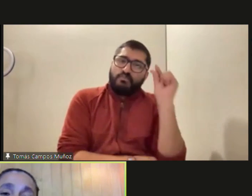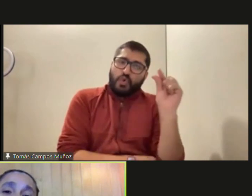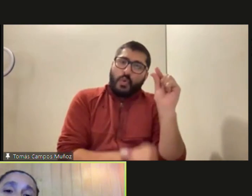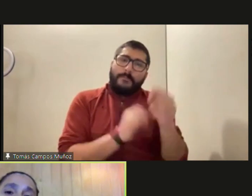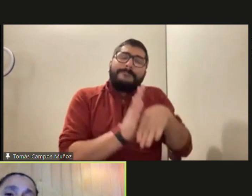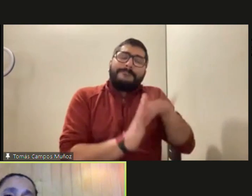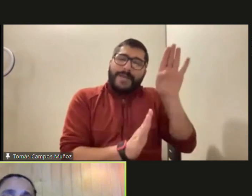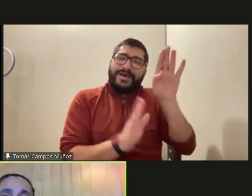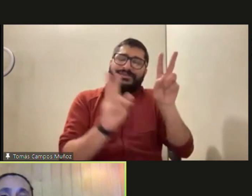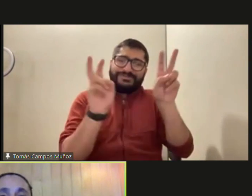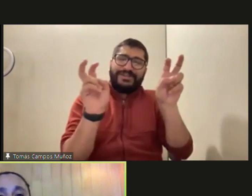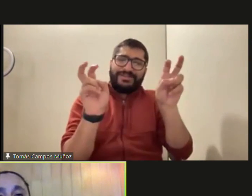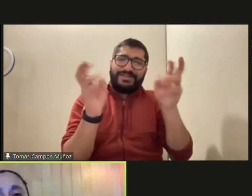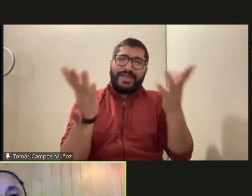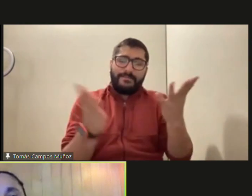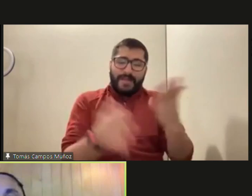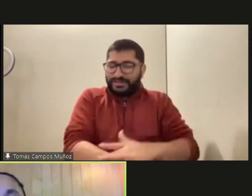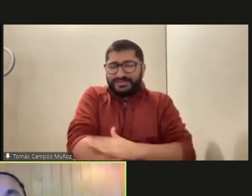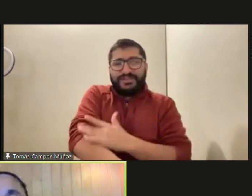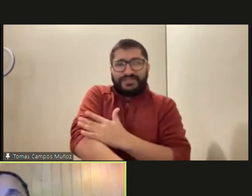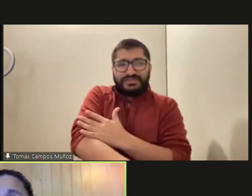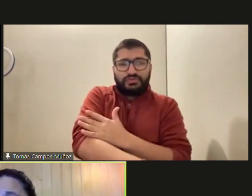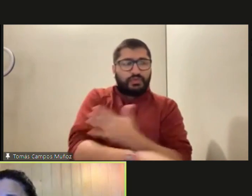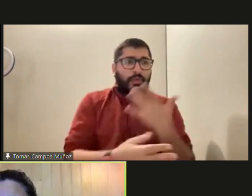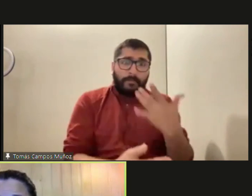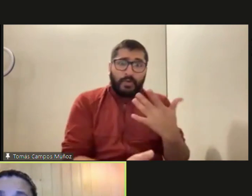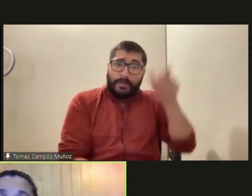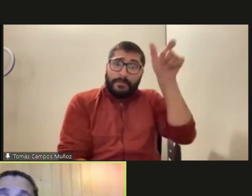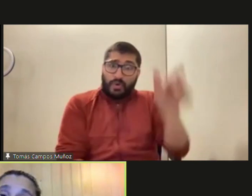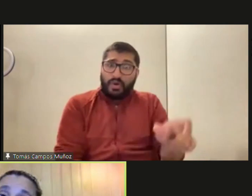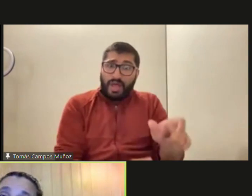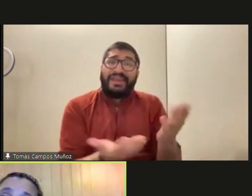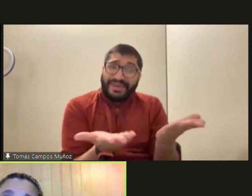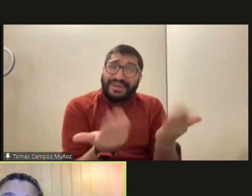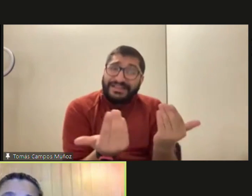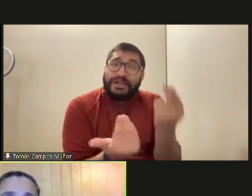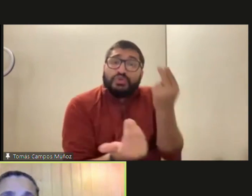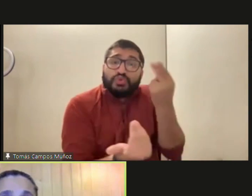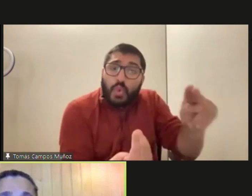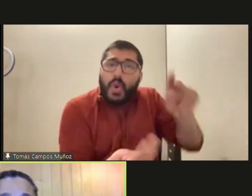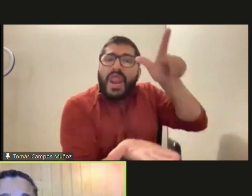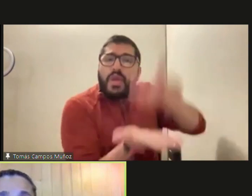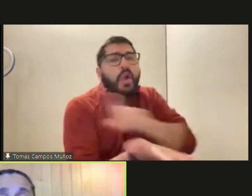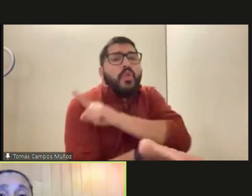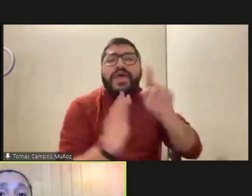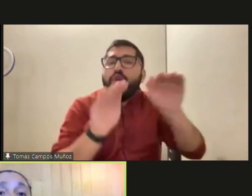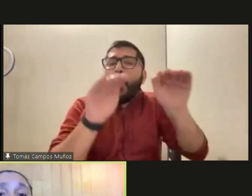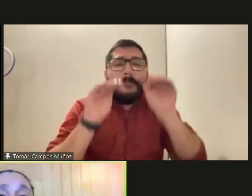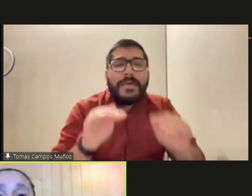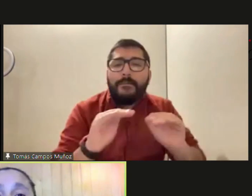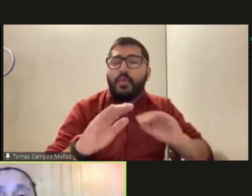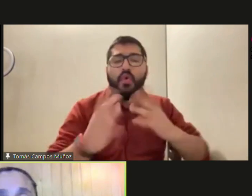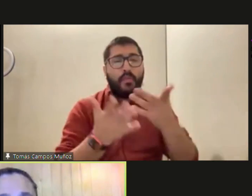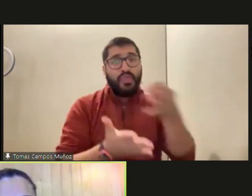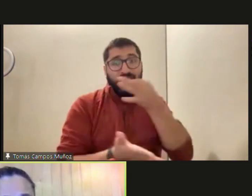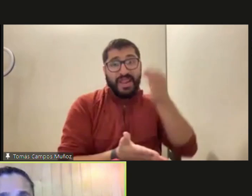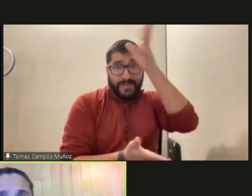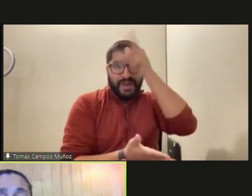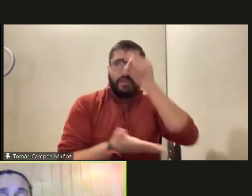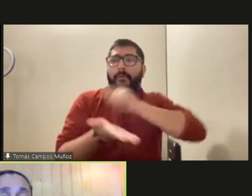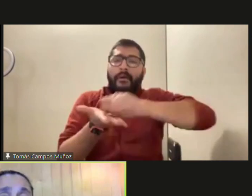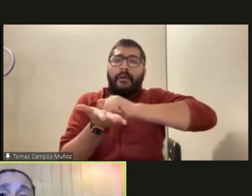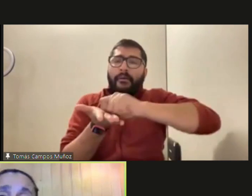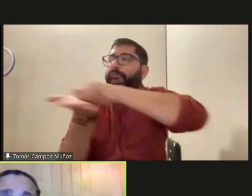autonomía. Nosotros les pedimos que por favor piensen un poquito más sobre ese tema, porque es importante nuestra autonomía. Las personas